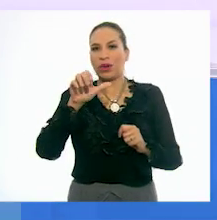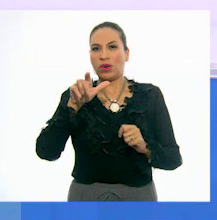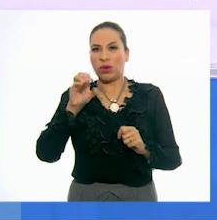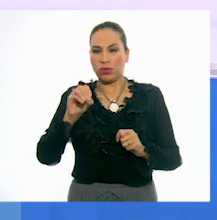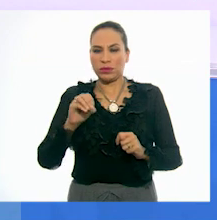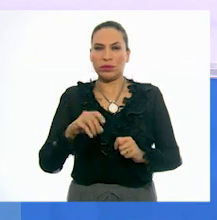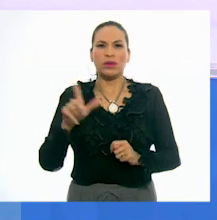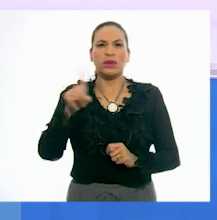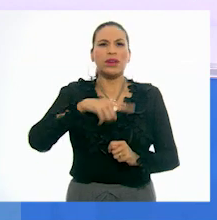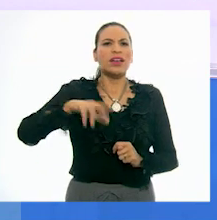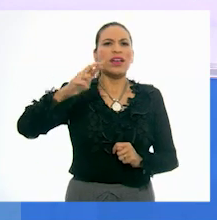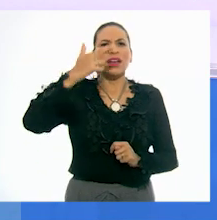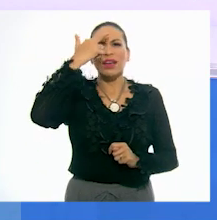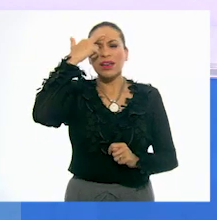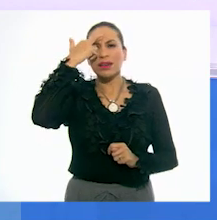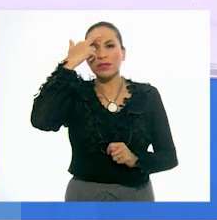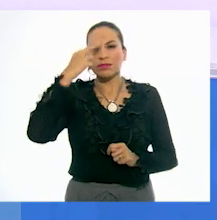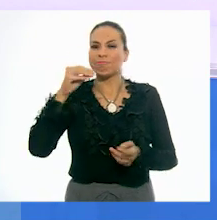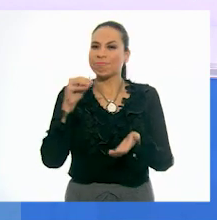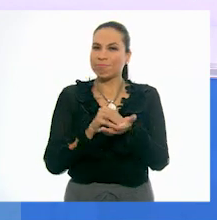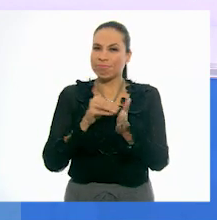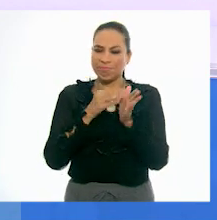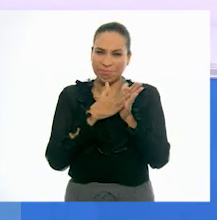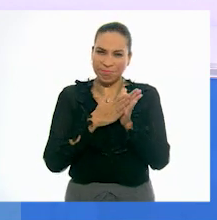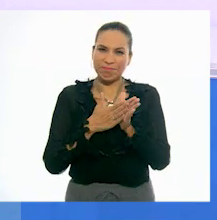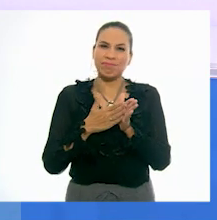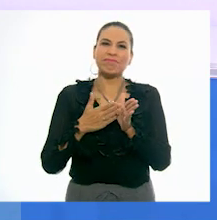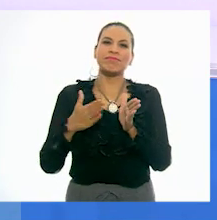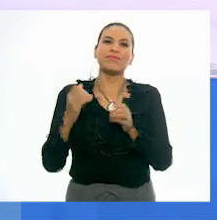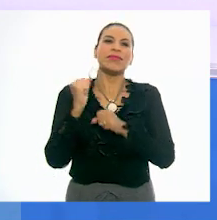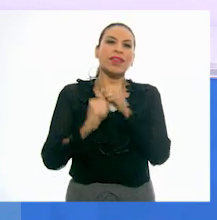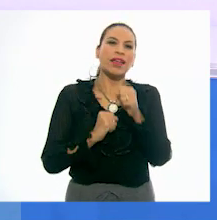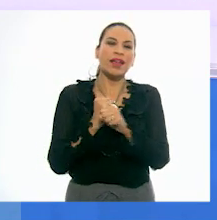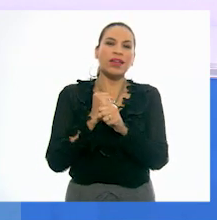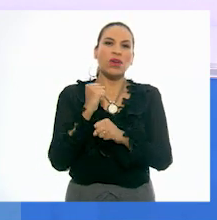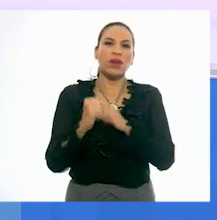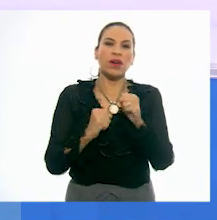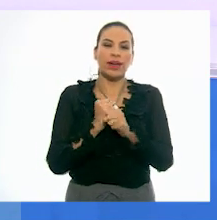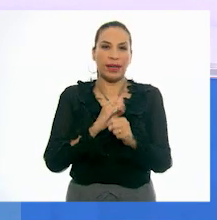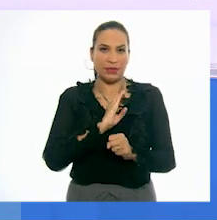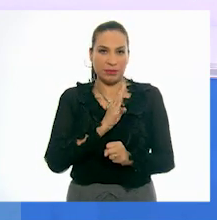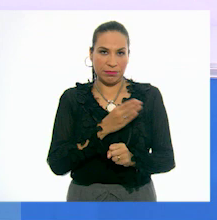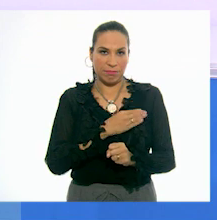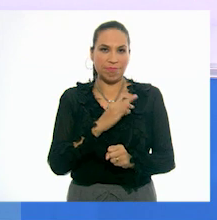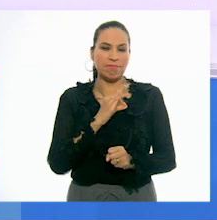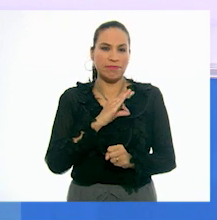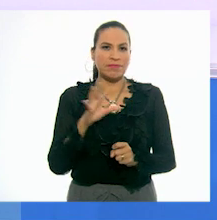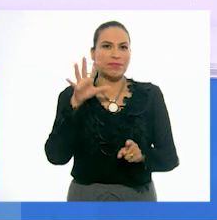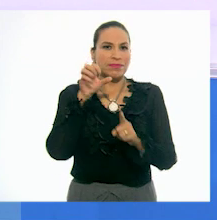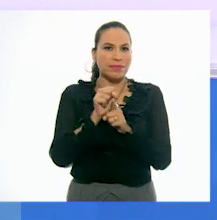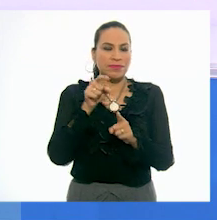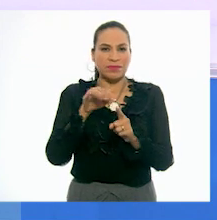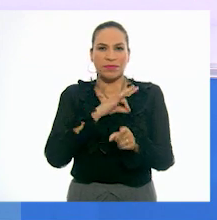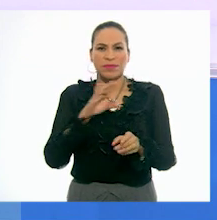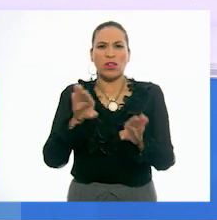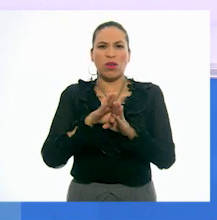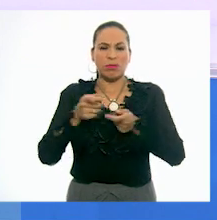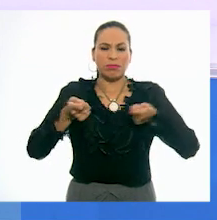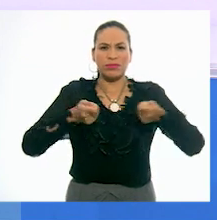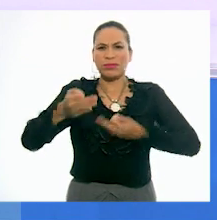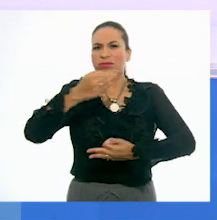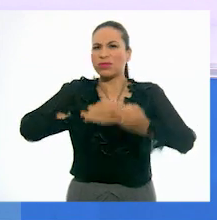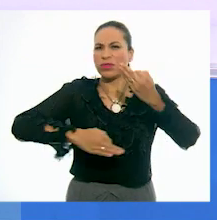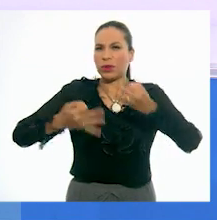pero recordemos que todavía pasaron varios años para que los españoles pudieran lograr someter todo el